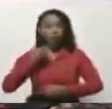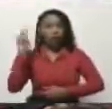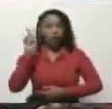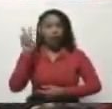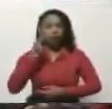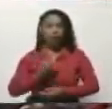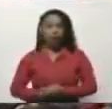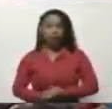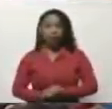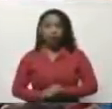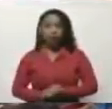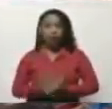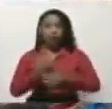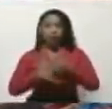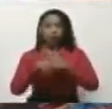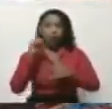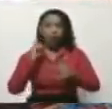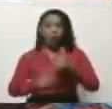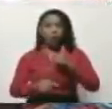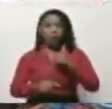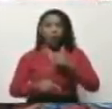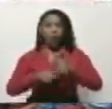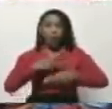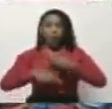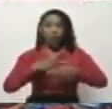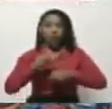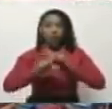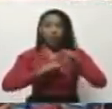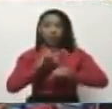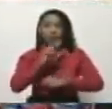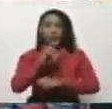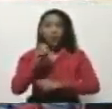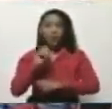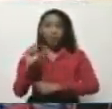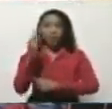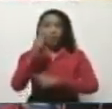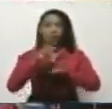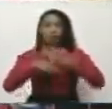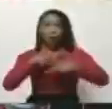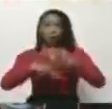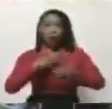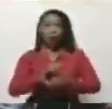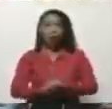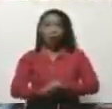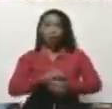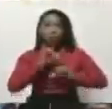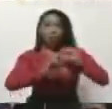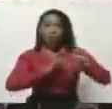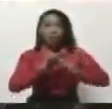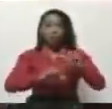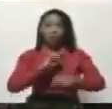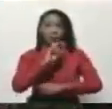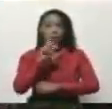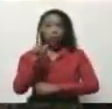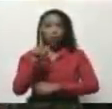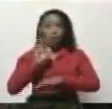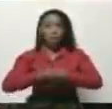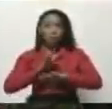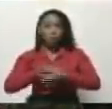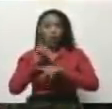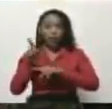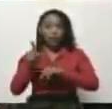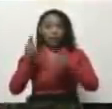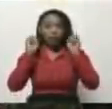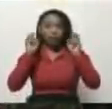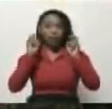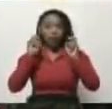Venezuela, fuimos la última revolución del siglo XX y la primera revolución del siglo XXI, porque fue en ese transcurso,